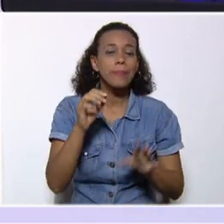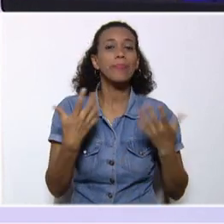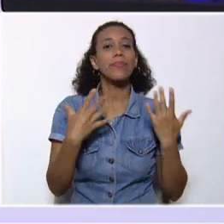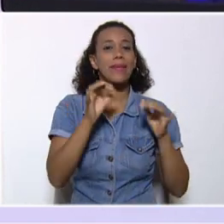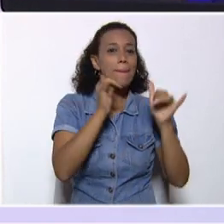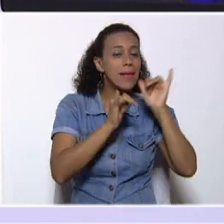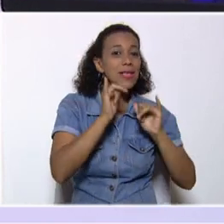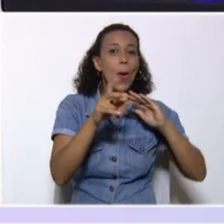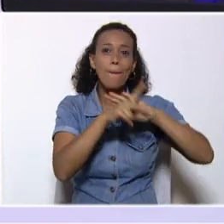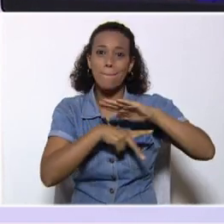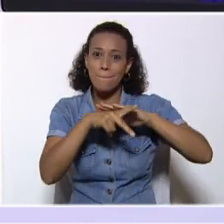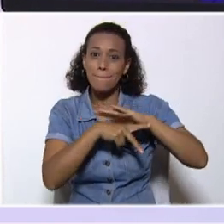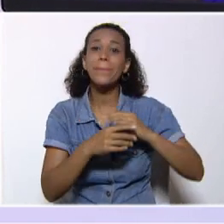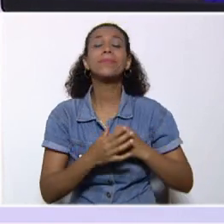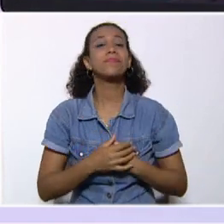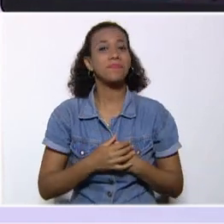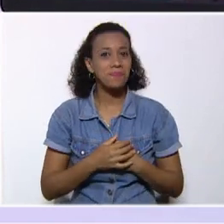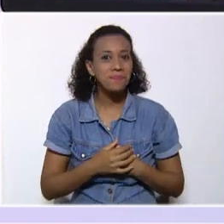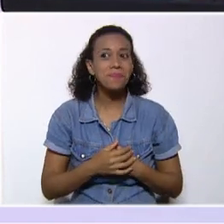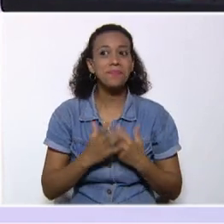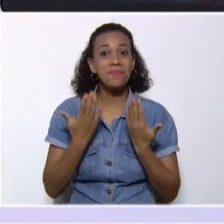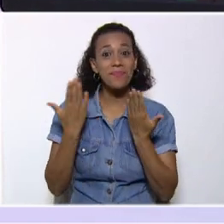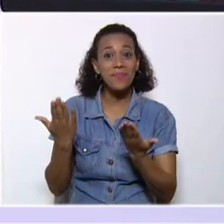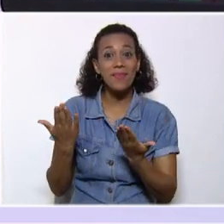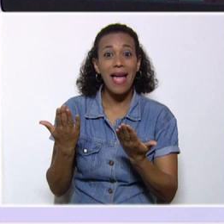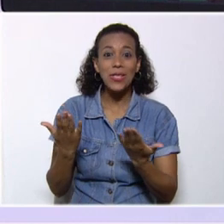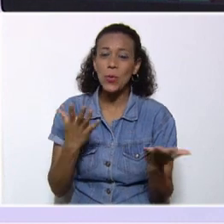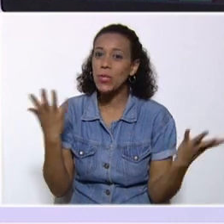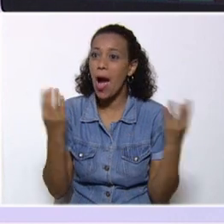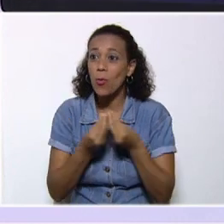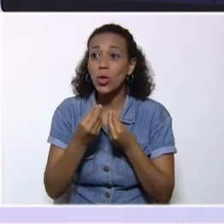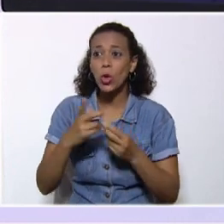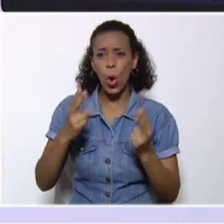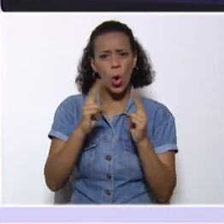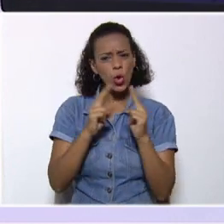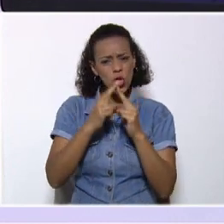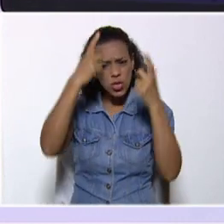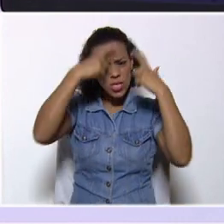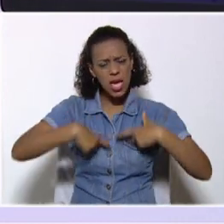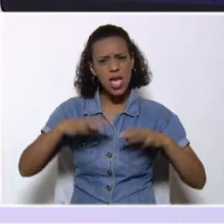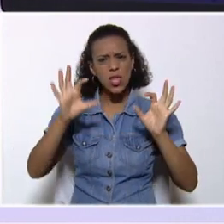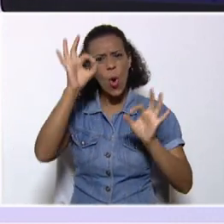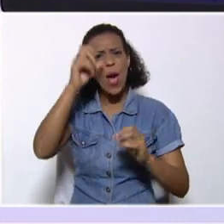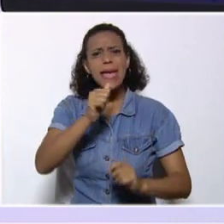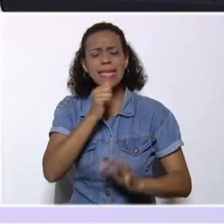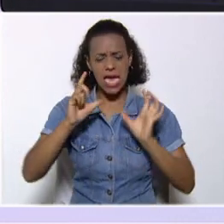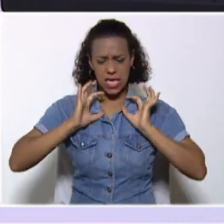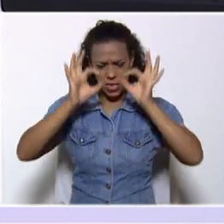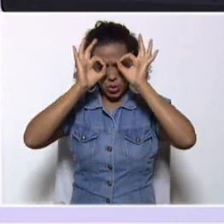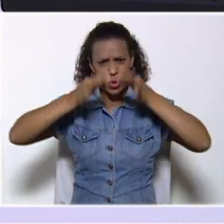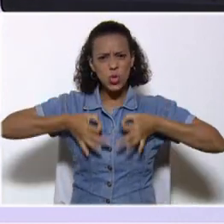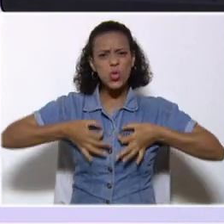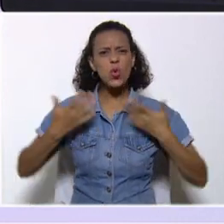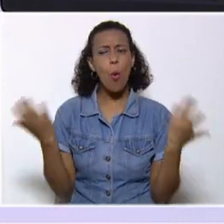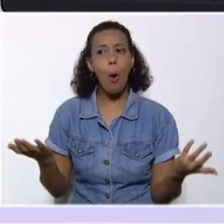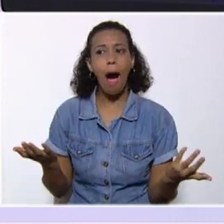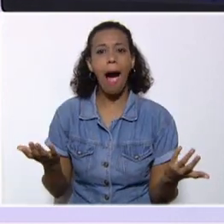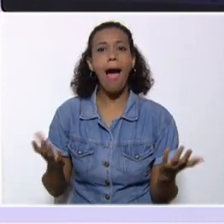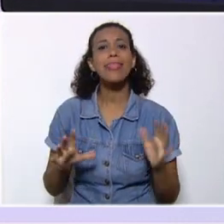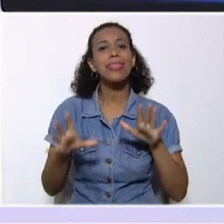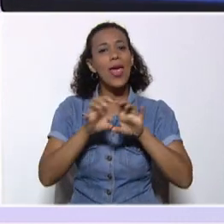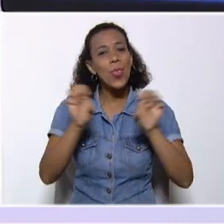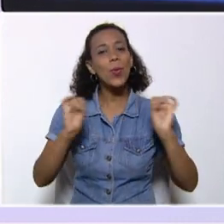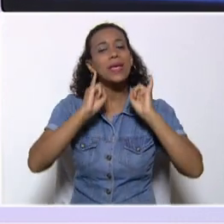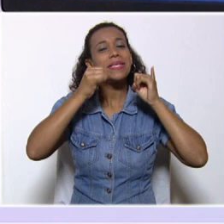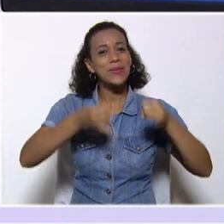etapa maternal y la etapa preescolar. Estoy conociendo mi cuerpo y estoy cuidándolo con la maestra Blamari Rojas en el nivel